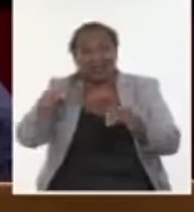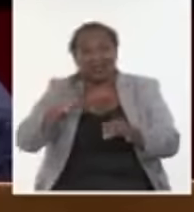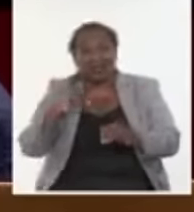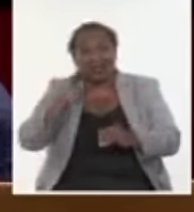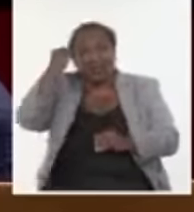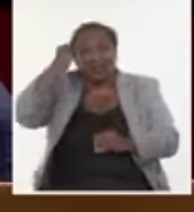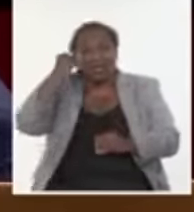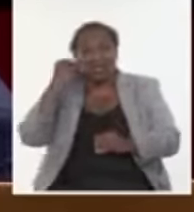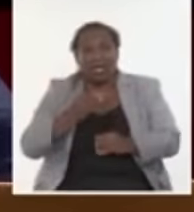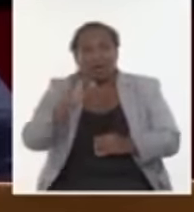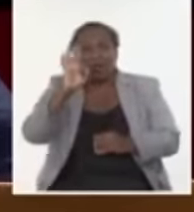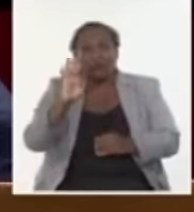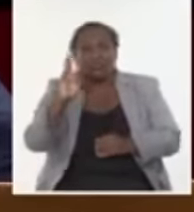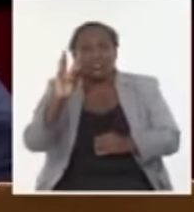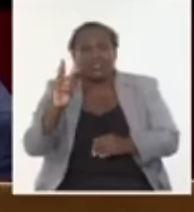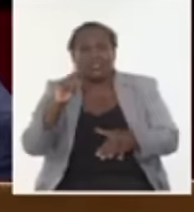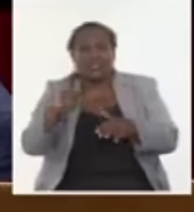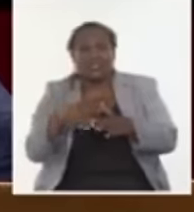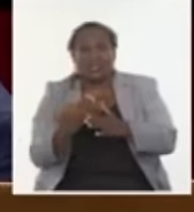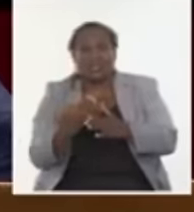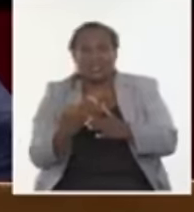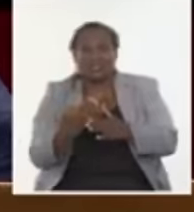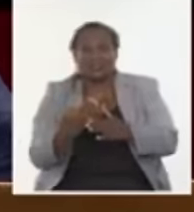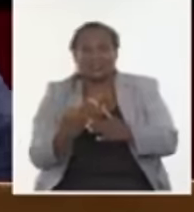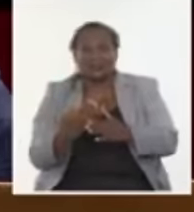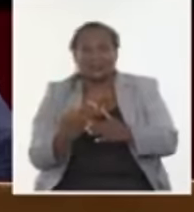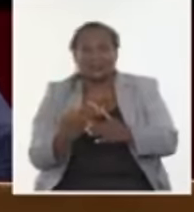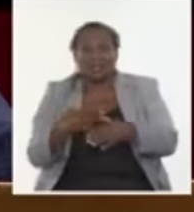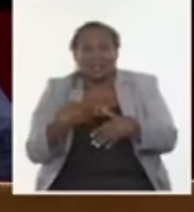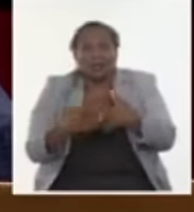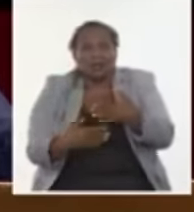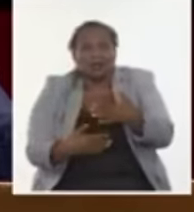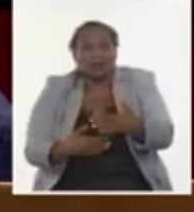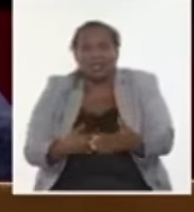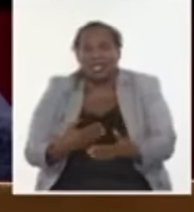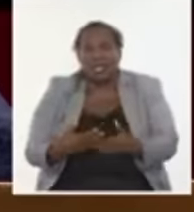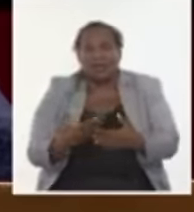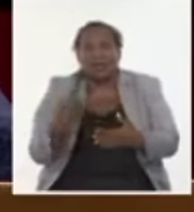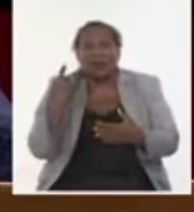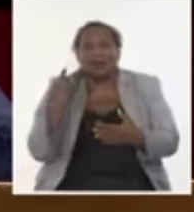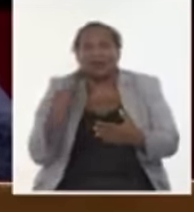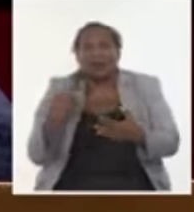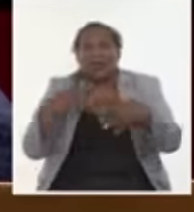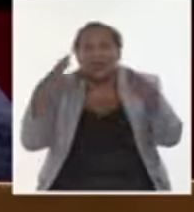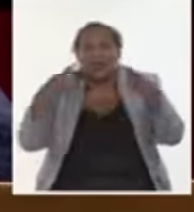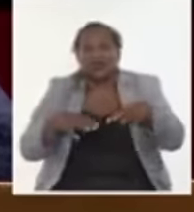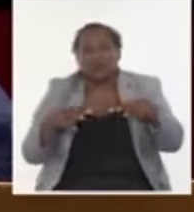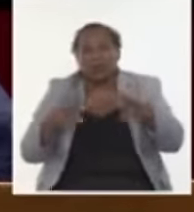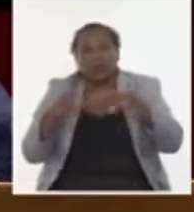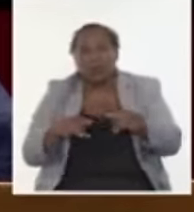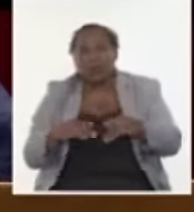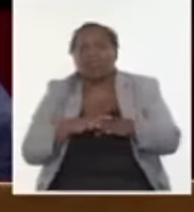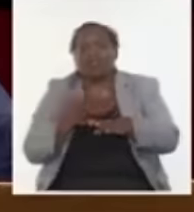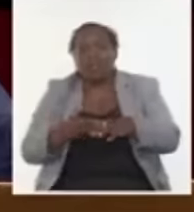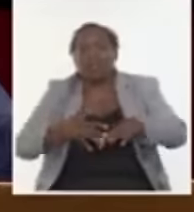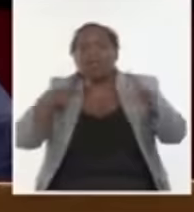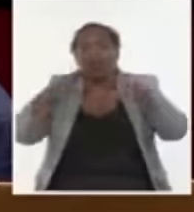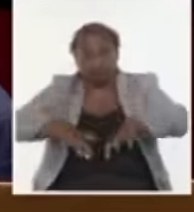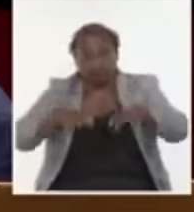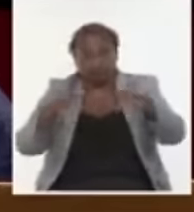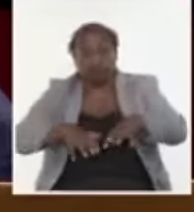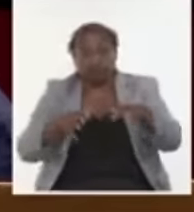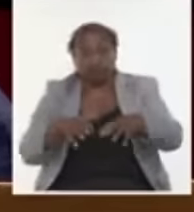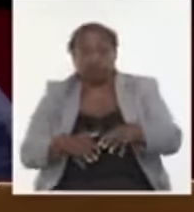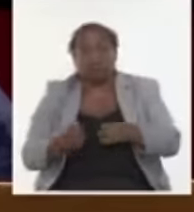83 días y por tantos problemas, primero sequía, después lluvia, mil problemas, nos ha